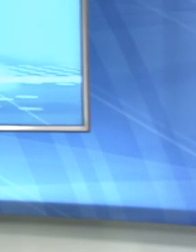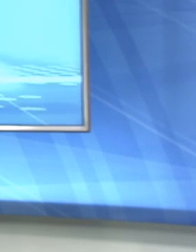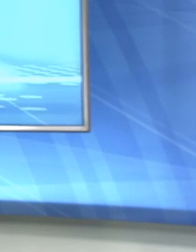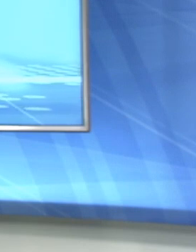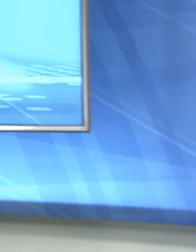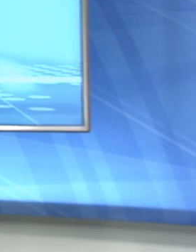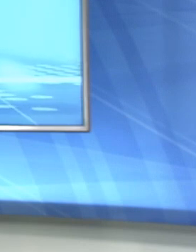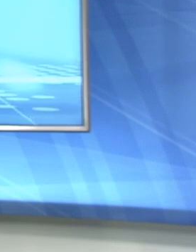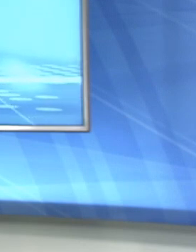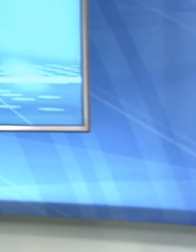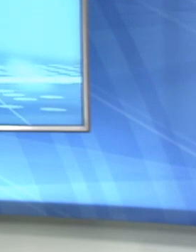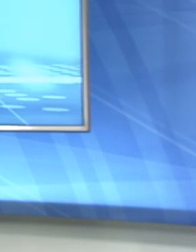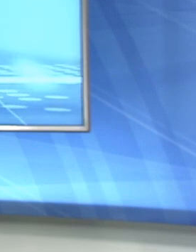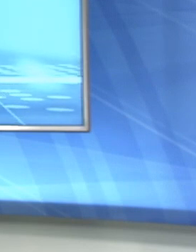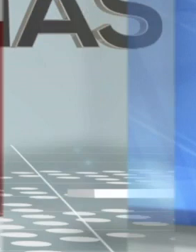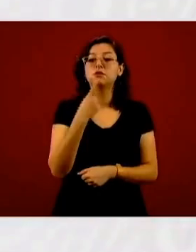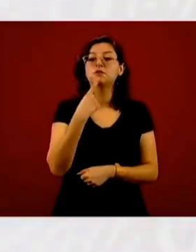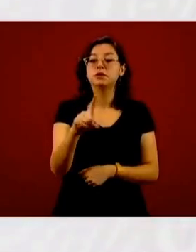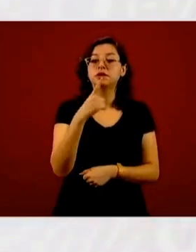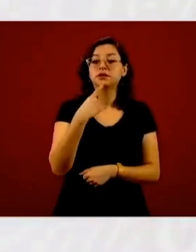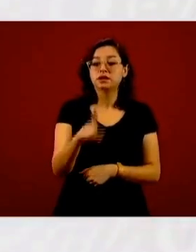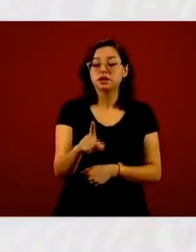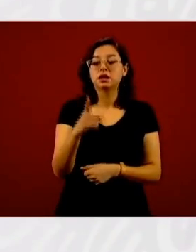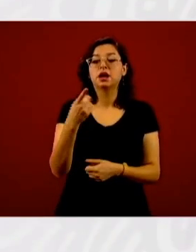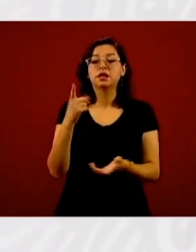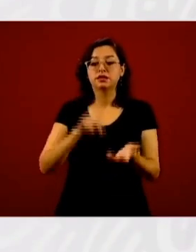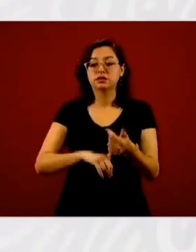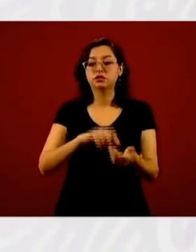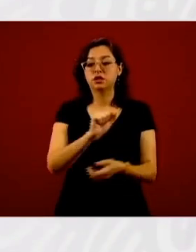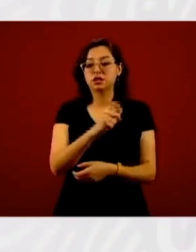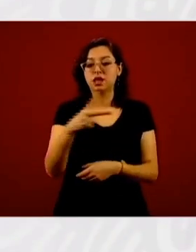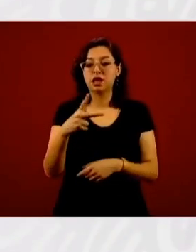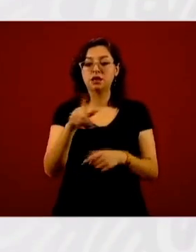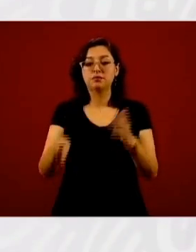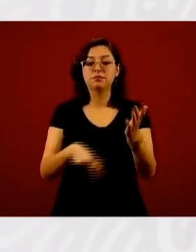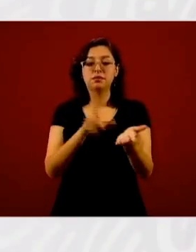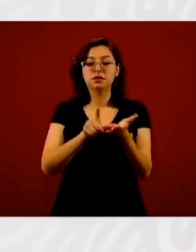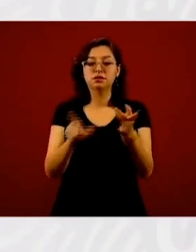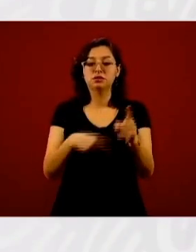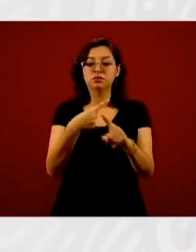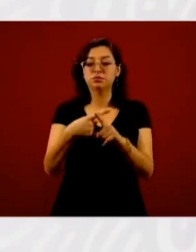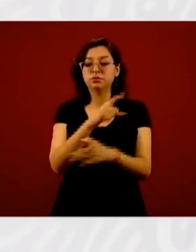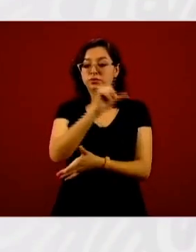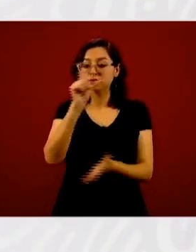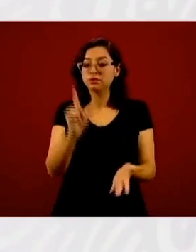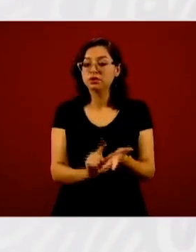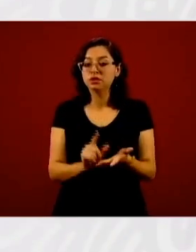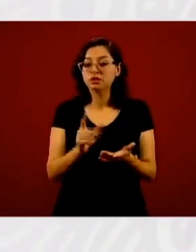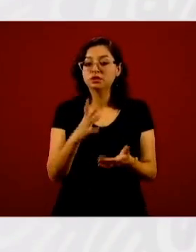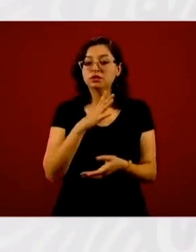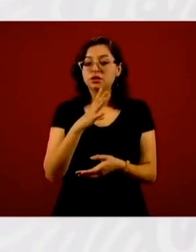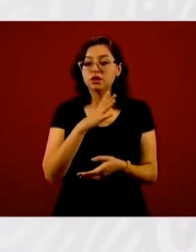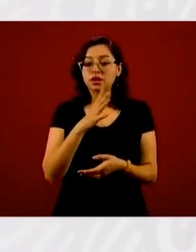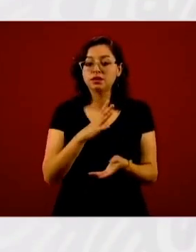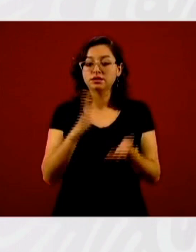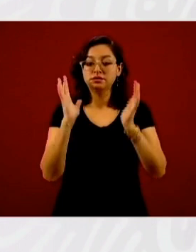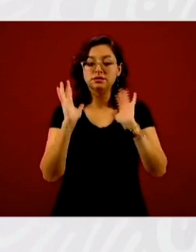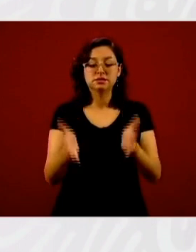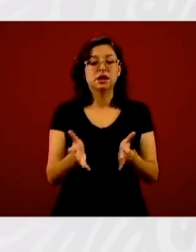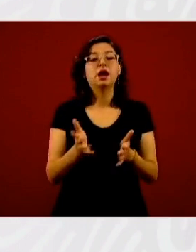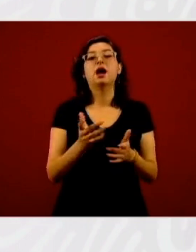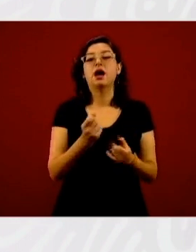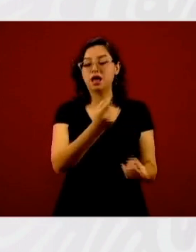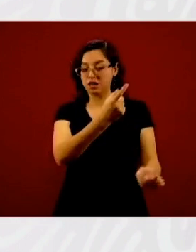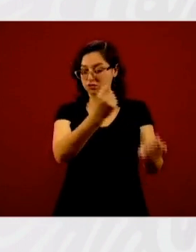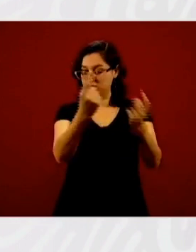estado enfermo de COVID-19, incluso estuvo algunos días en aislamiento en su casa. Vamos a escuchar,